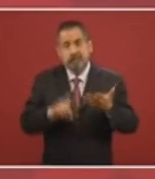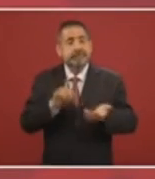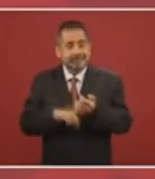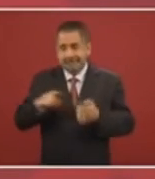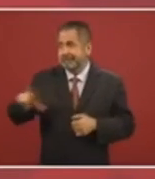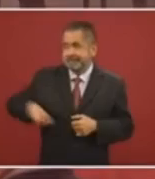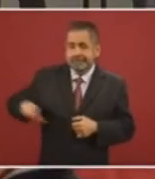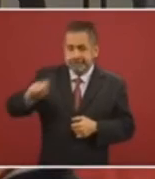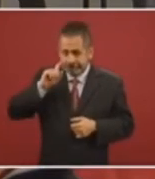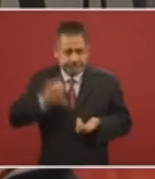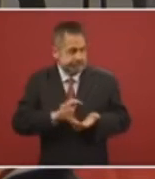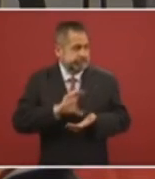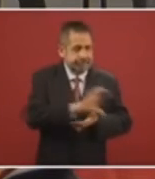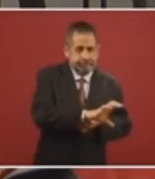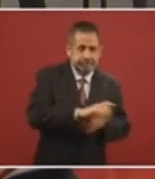dinero.